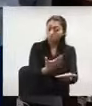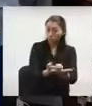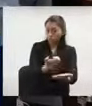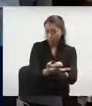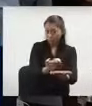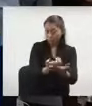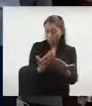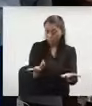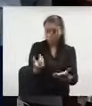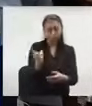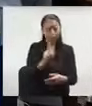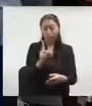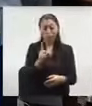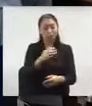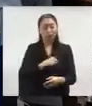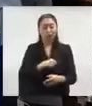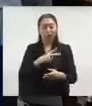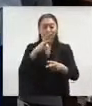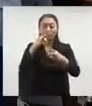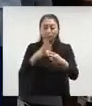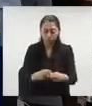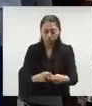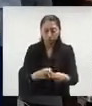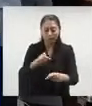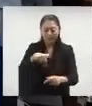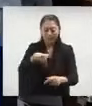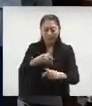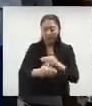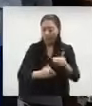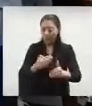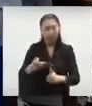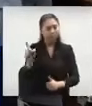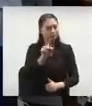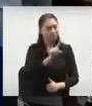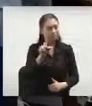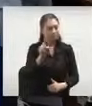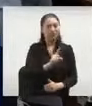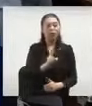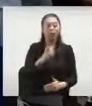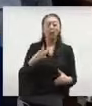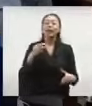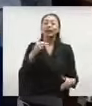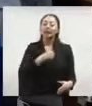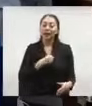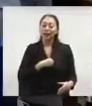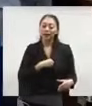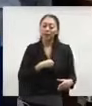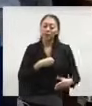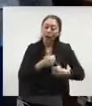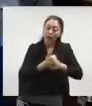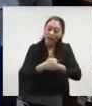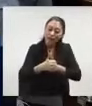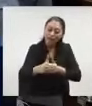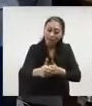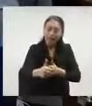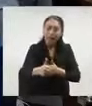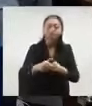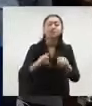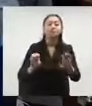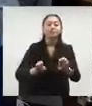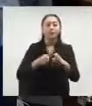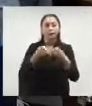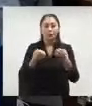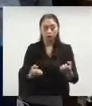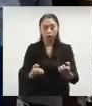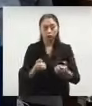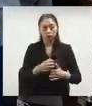queremos detener este proceso, no queremos, al menos hay un buen grupo que no queremos. Y en este sentido,